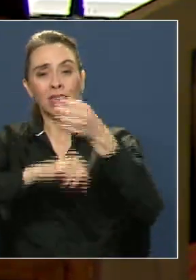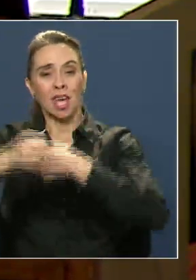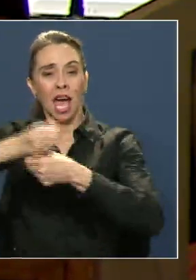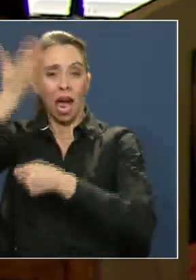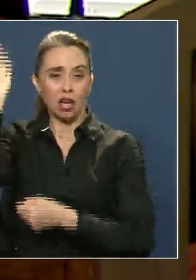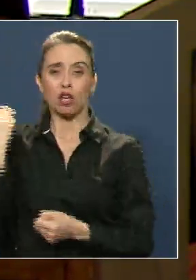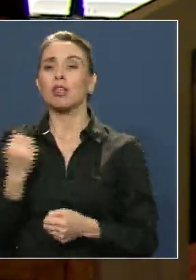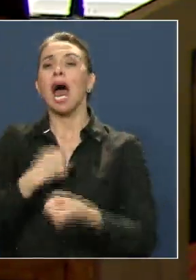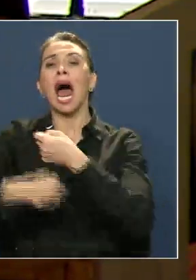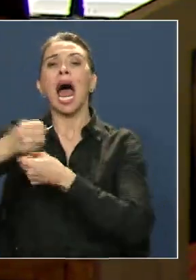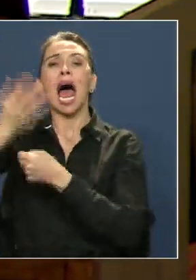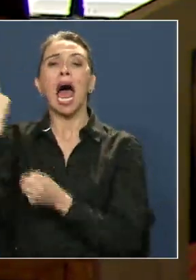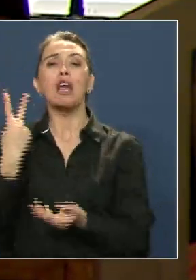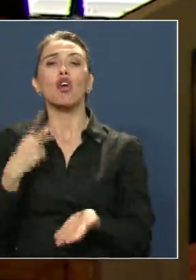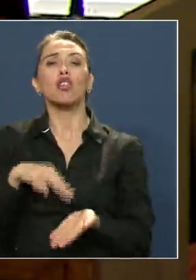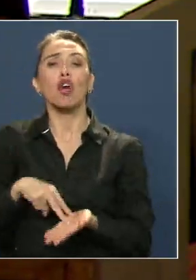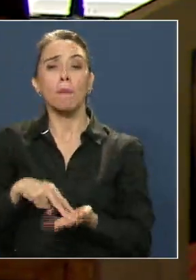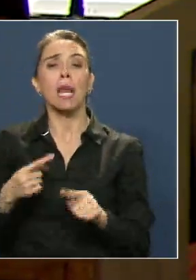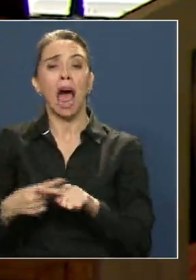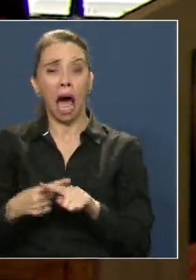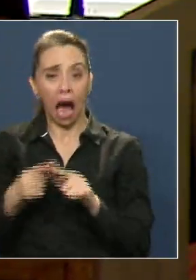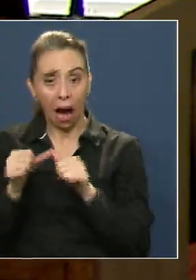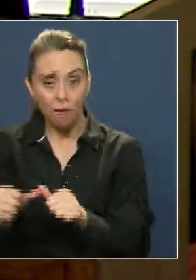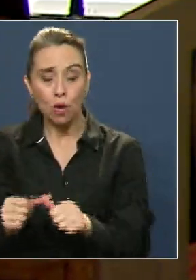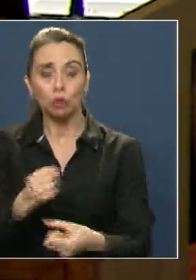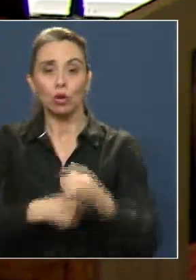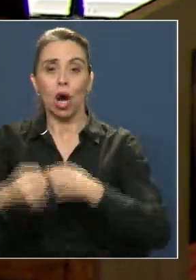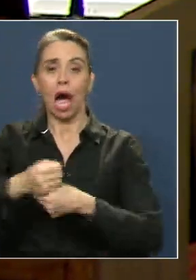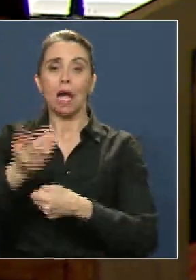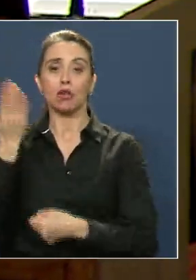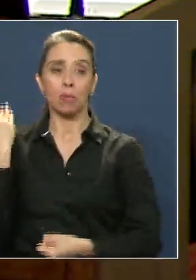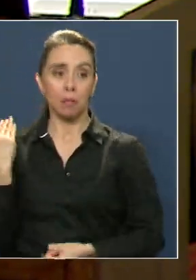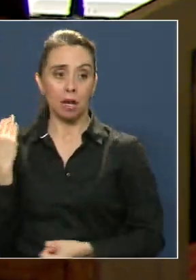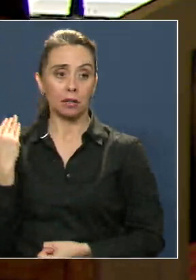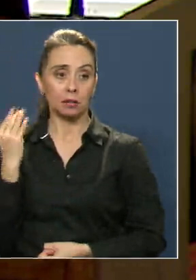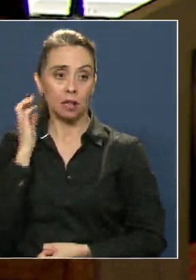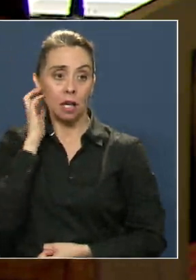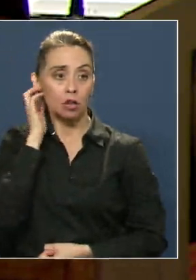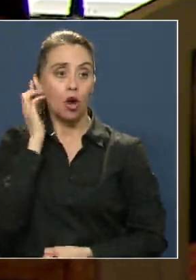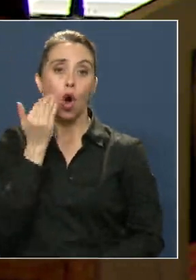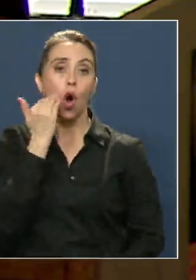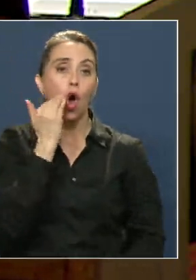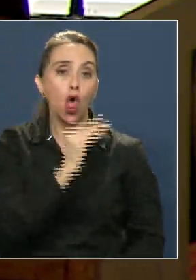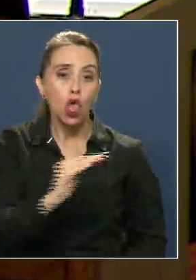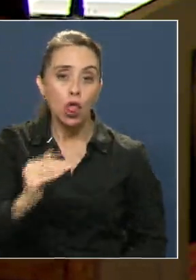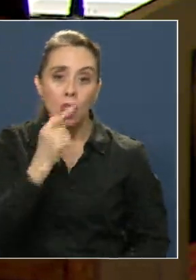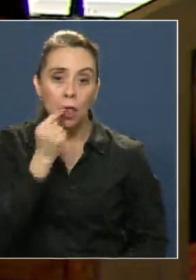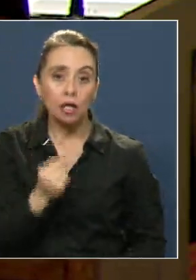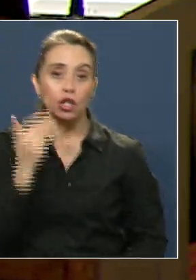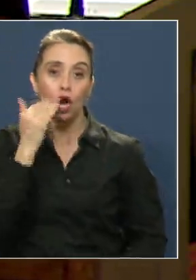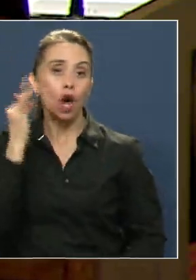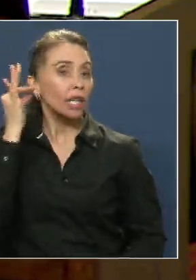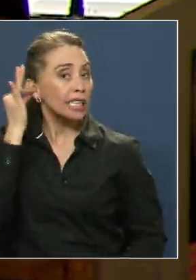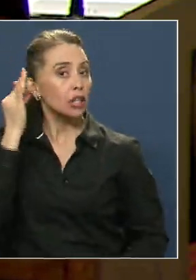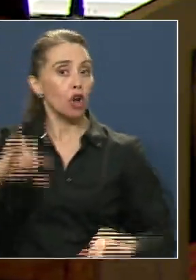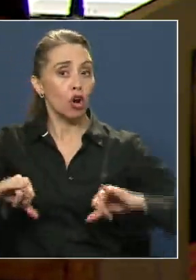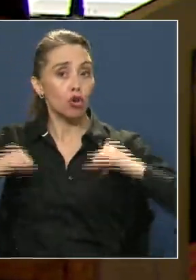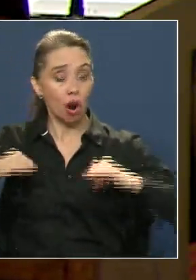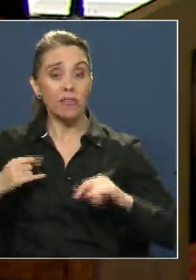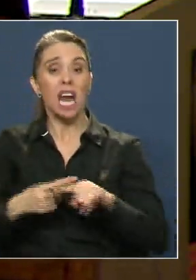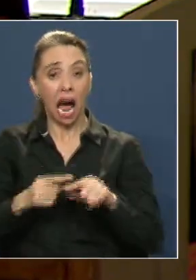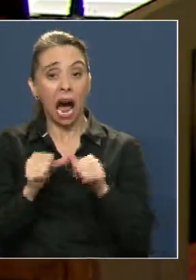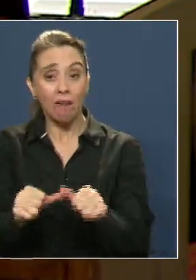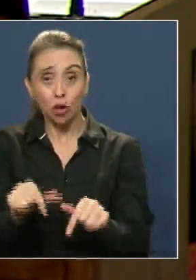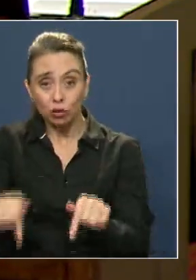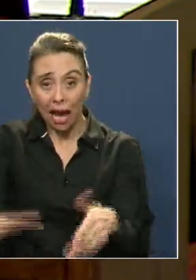el 2000 hubo abuso, el año pasado niños, niñas y adolescentes estuvieron siendo abusados. Este año